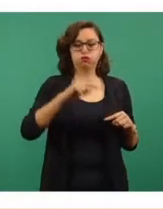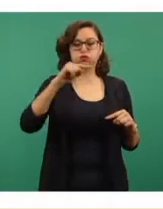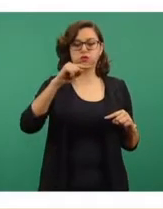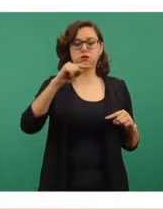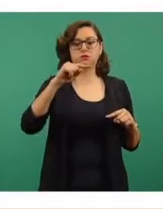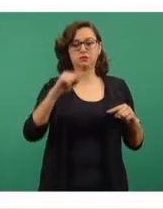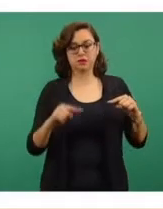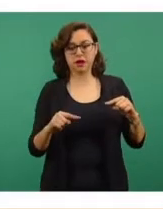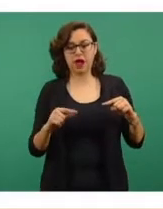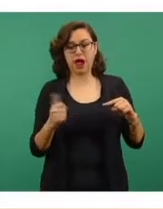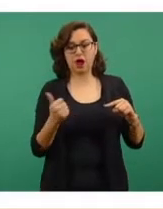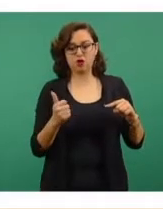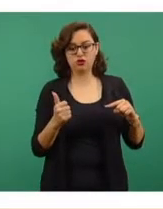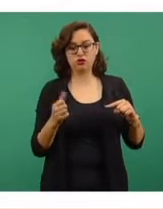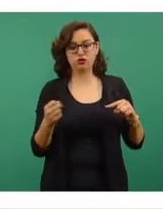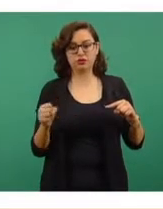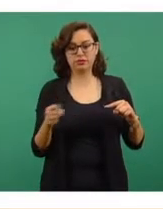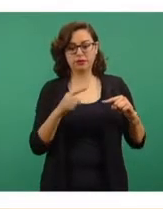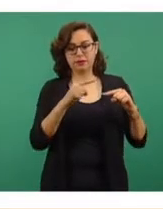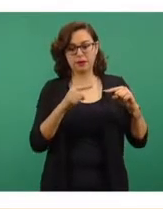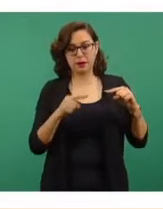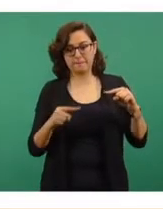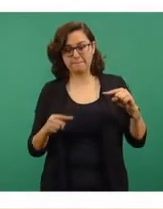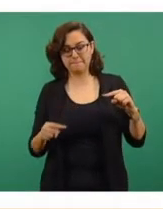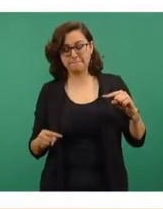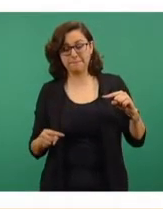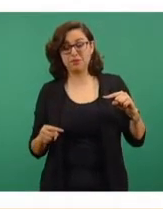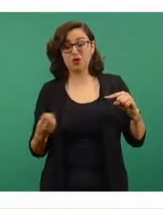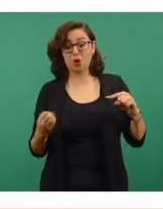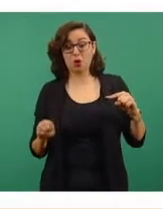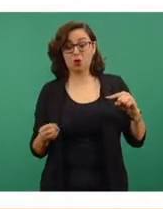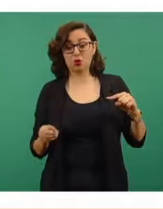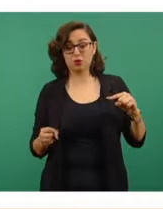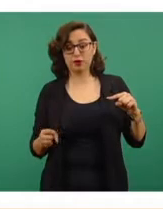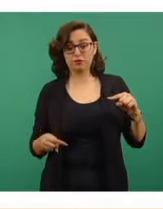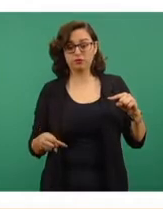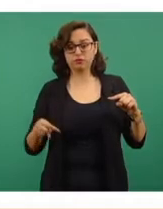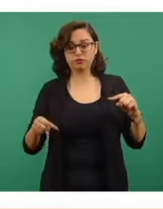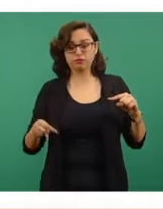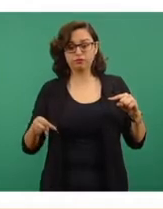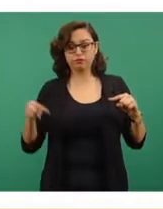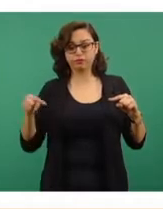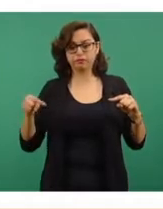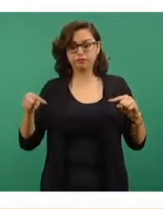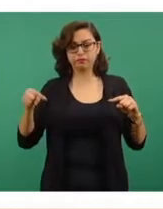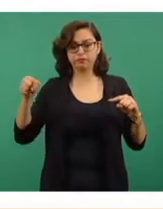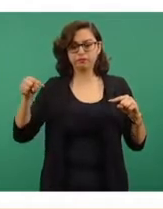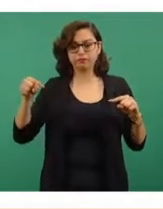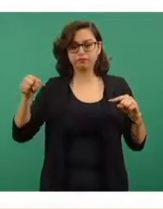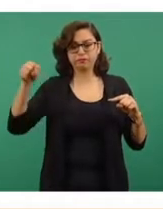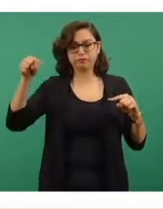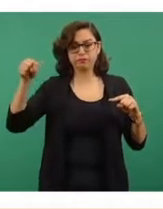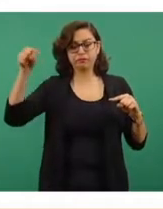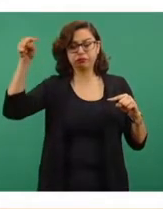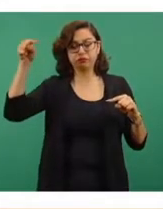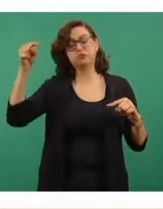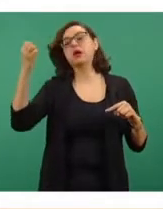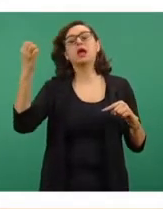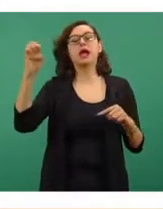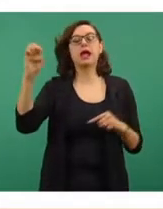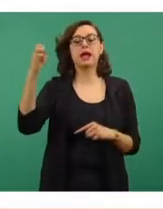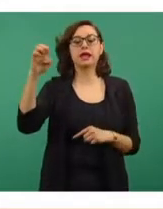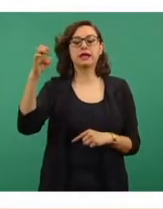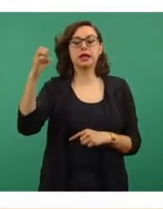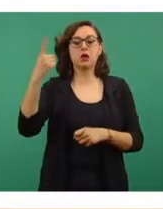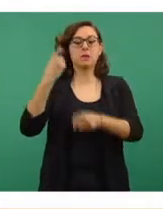y septiembre y a partir de octubre empezó a aumentar. Tuvimos un momento máximo en enero, en la